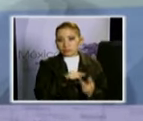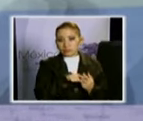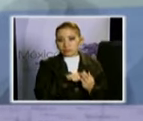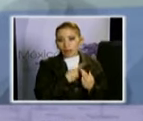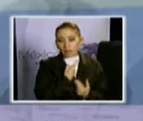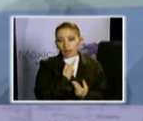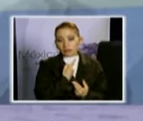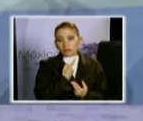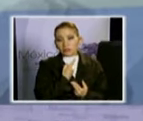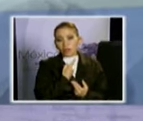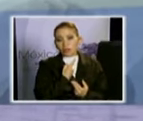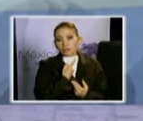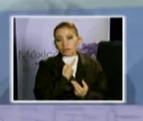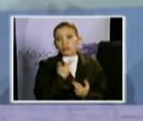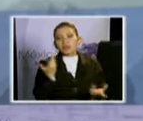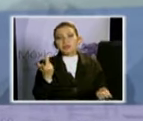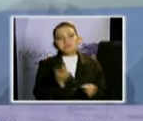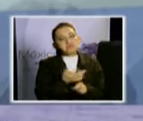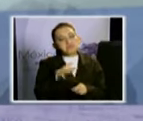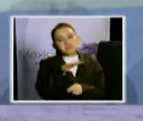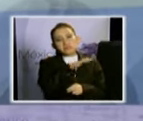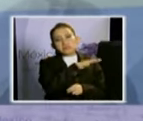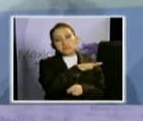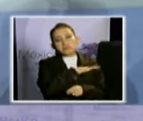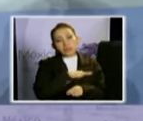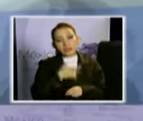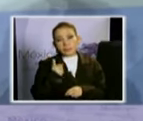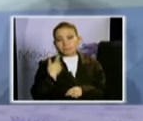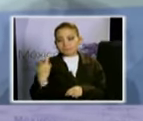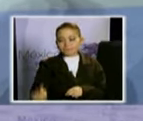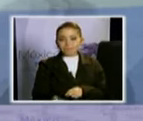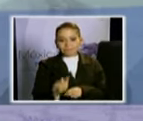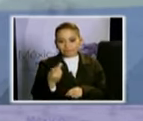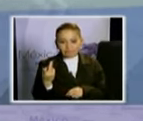iniciar de cara a lo que está pasando y preguntar